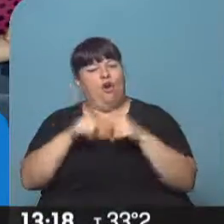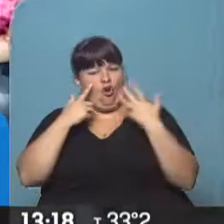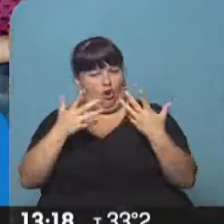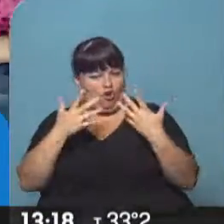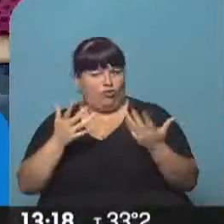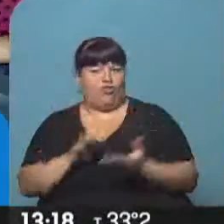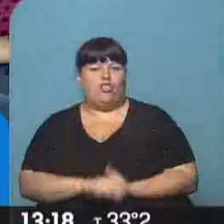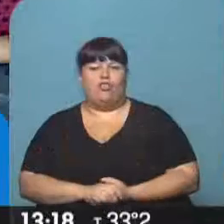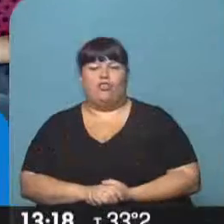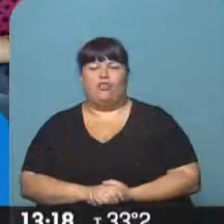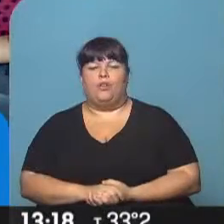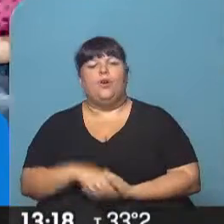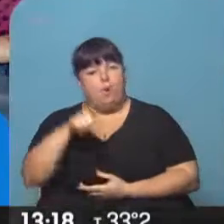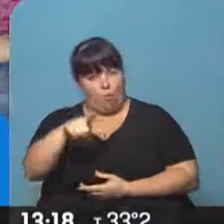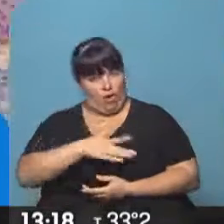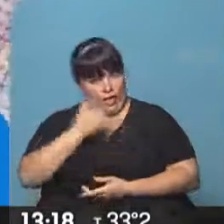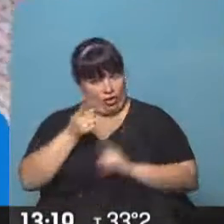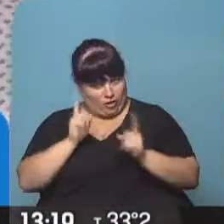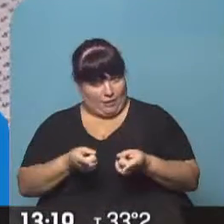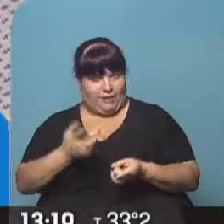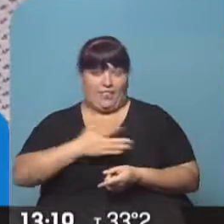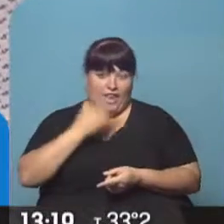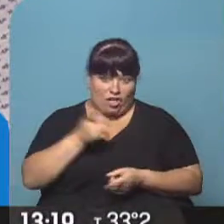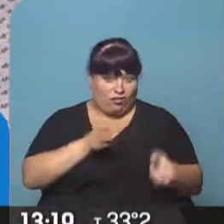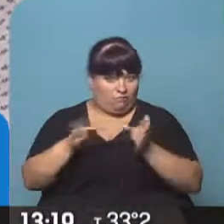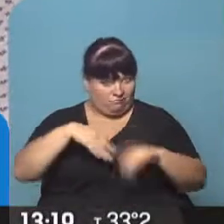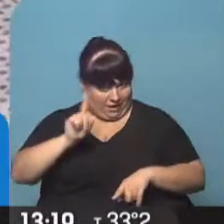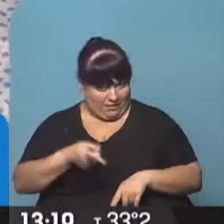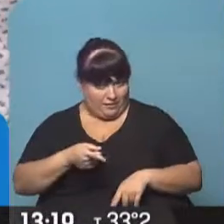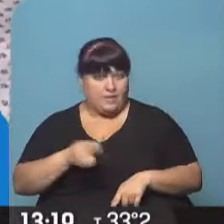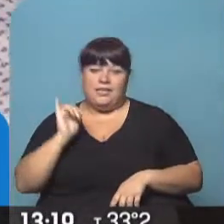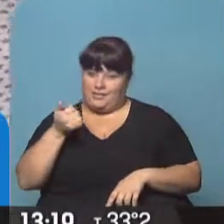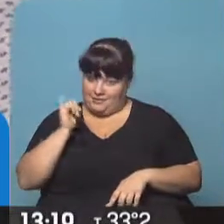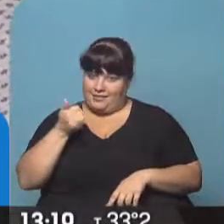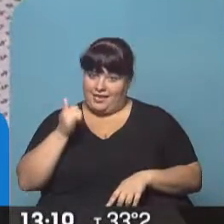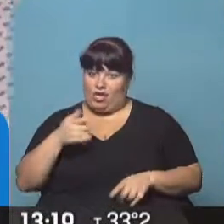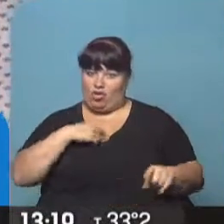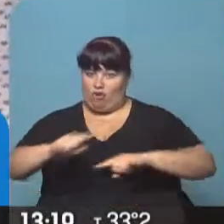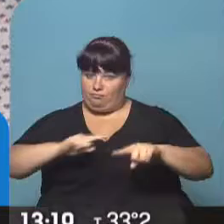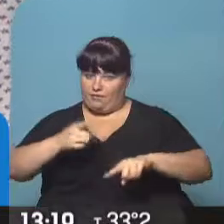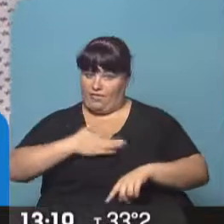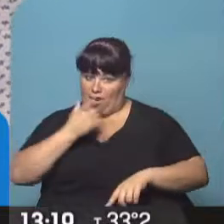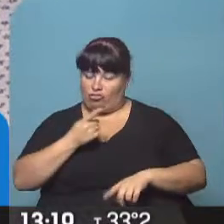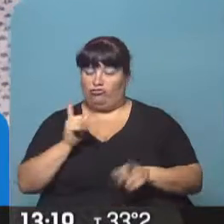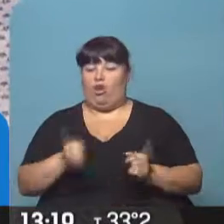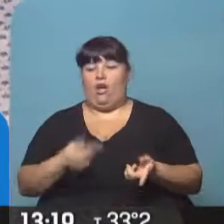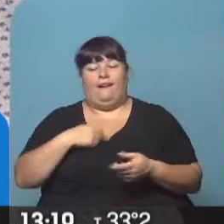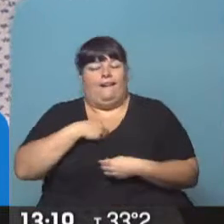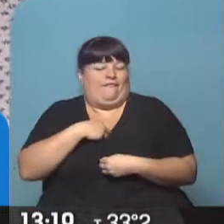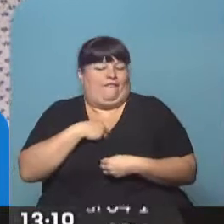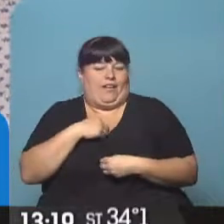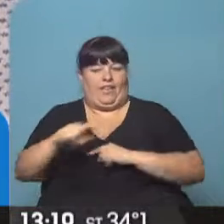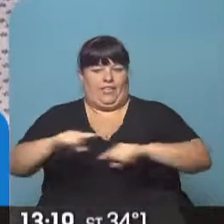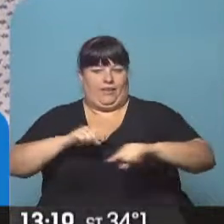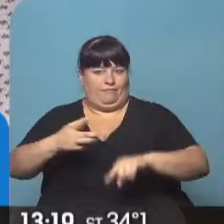clásico. Vos la dirigís también, la dirigís fundamentalmente. Sí, la dirijo. Es mi gran pasión la